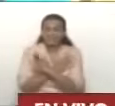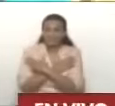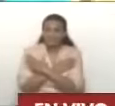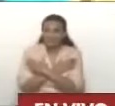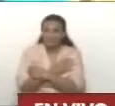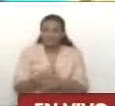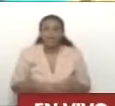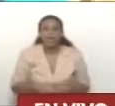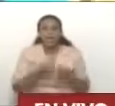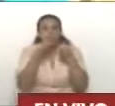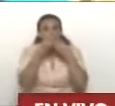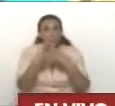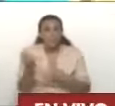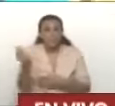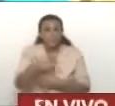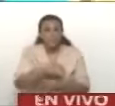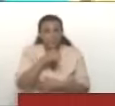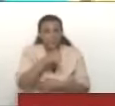Bueno,